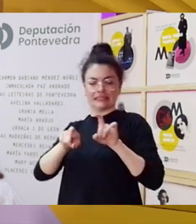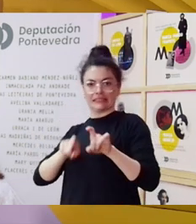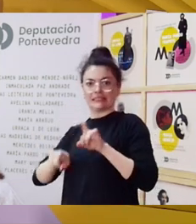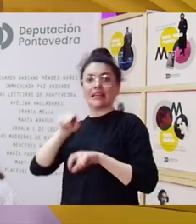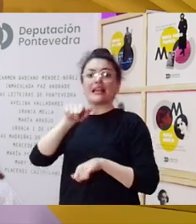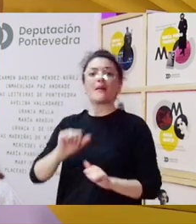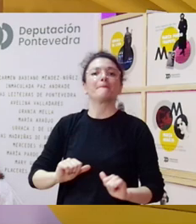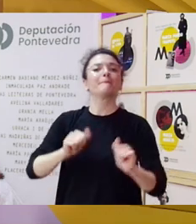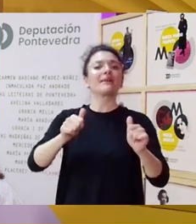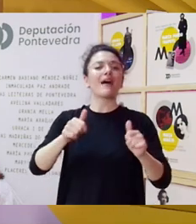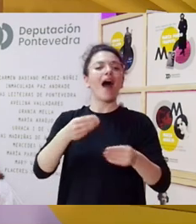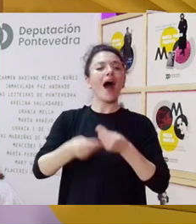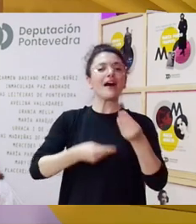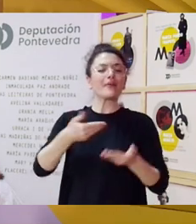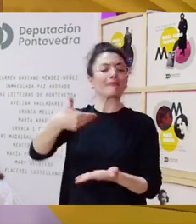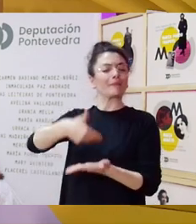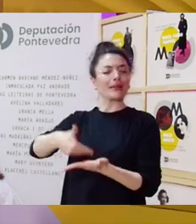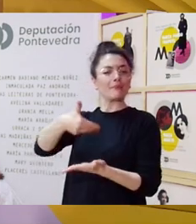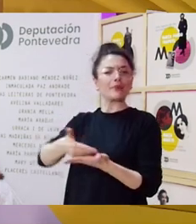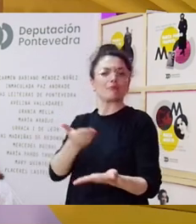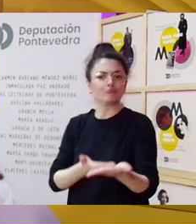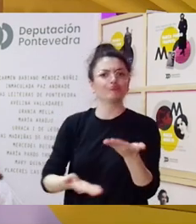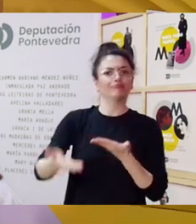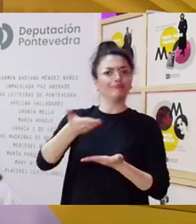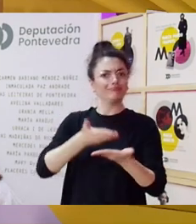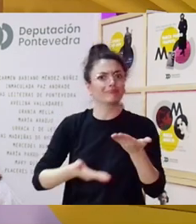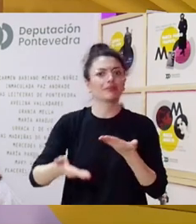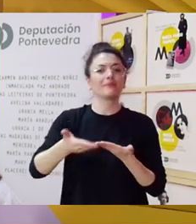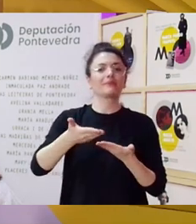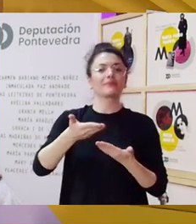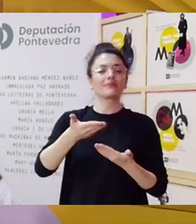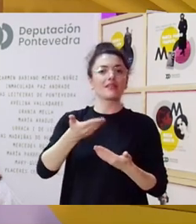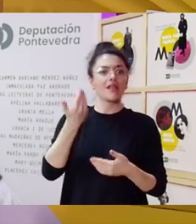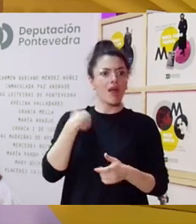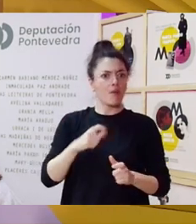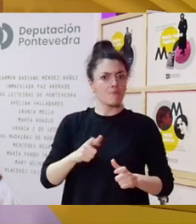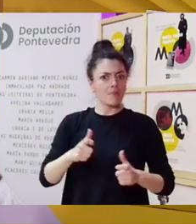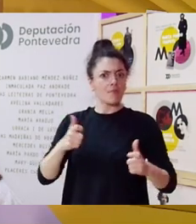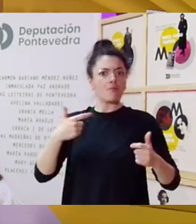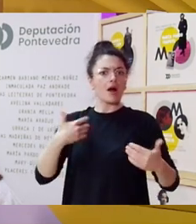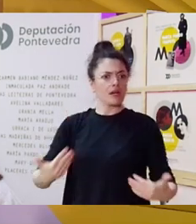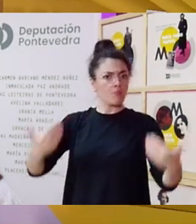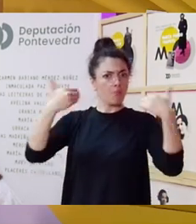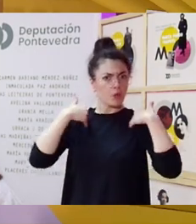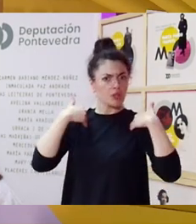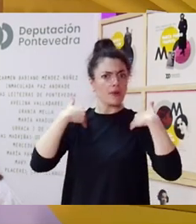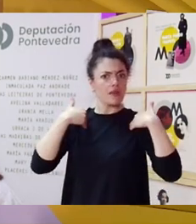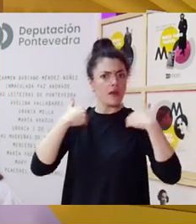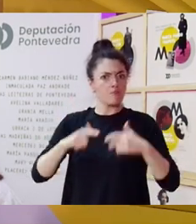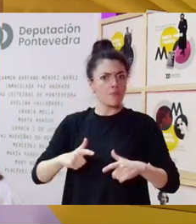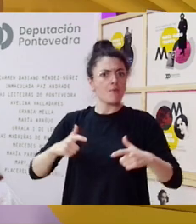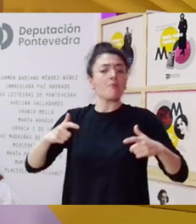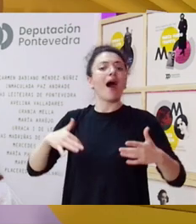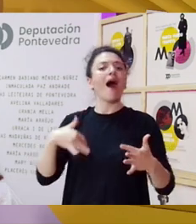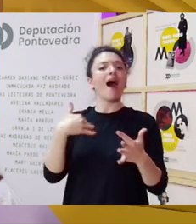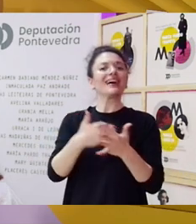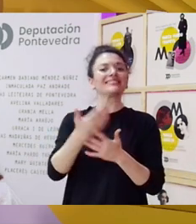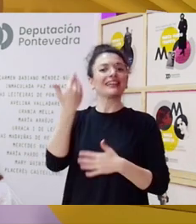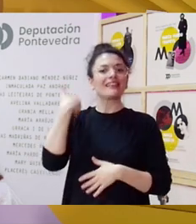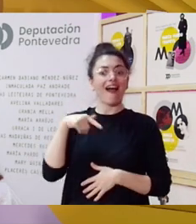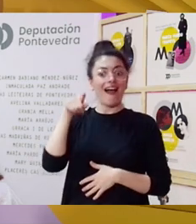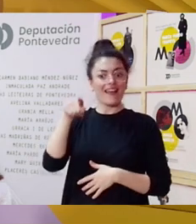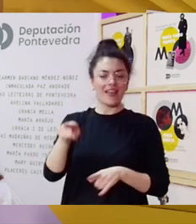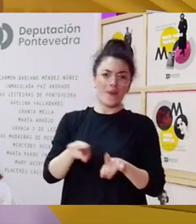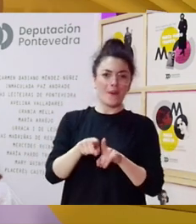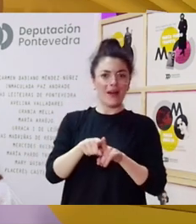empezou facendo estes recadiños e despois cada vez foi collendo máis responsabilidades, vale? Hasta que a fixeron